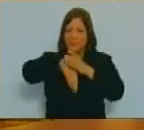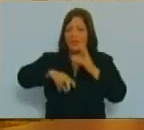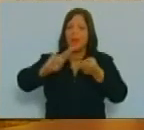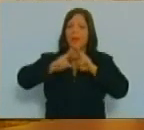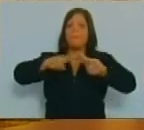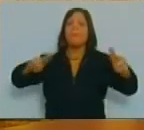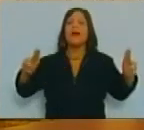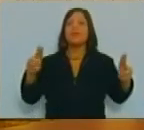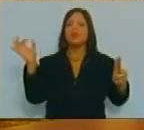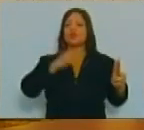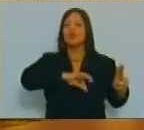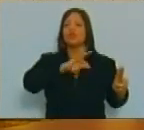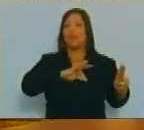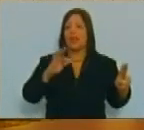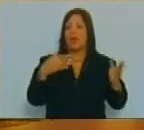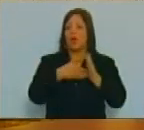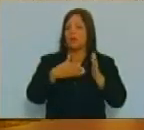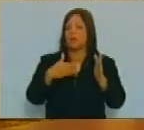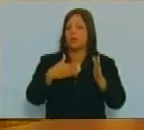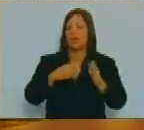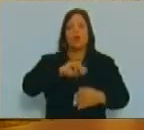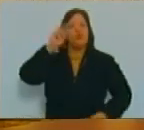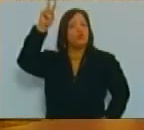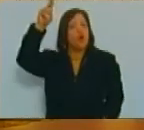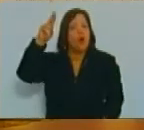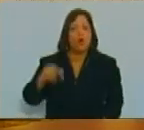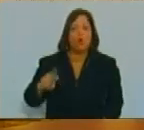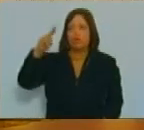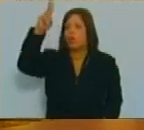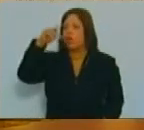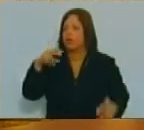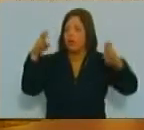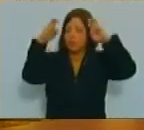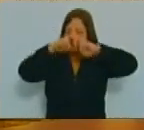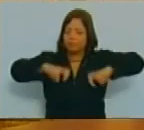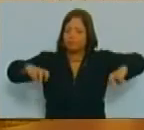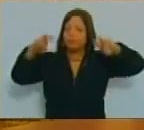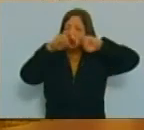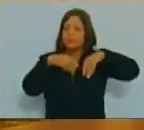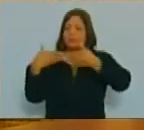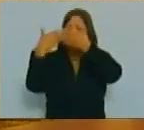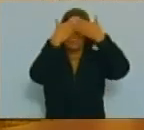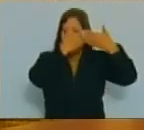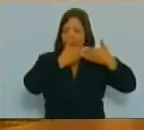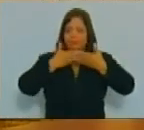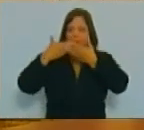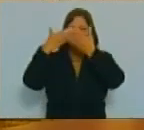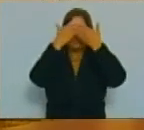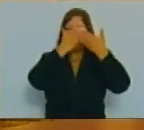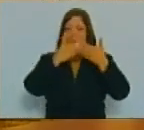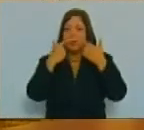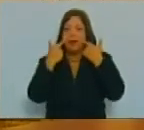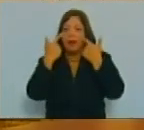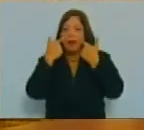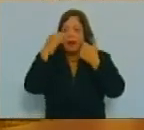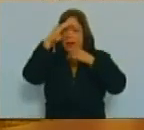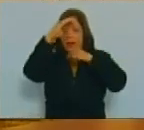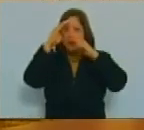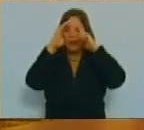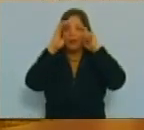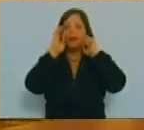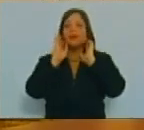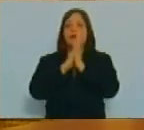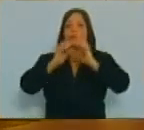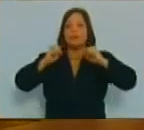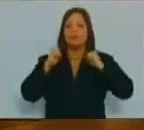nosotros todos los días la analizamos la estudiamos y dirigimos la política en materia de seguridad